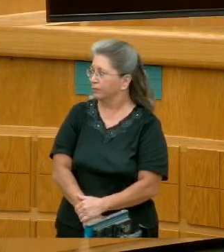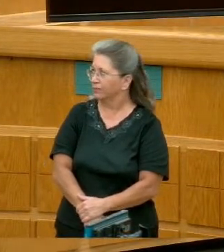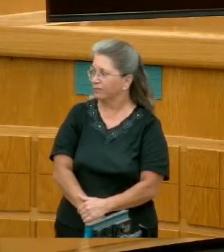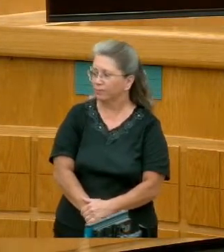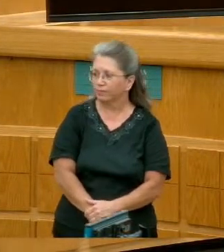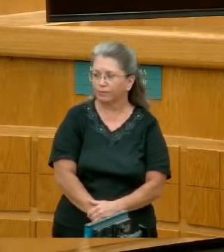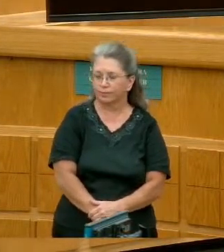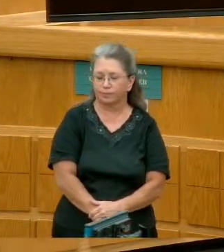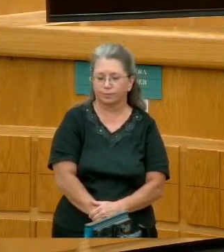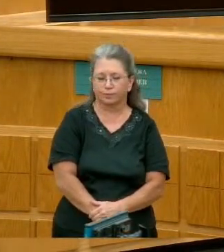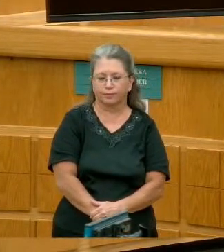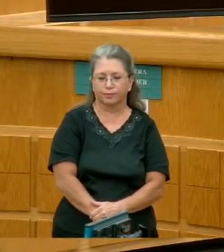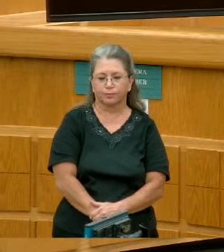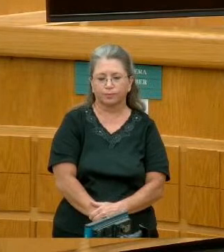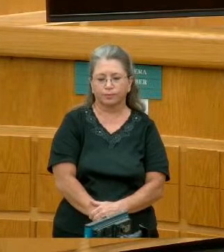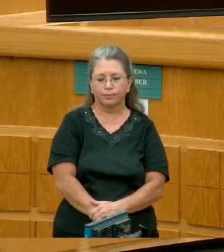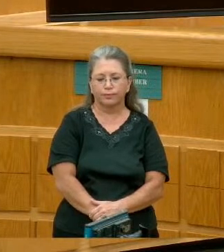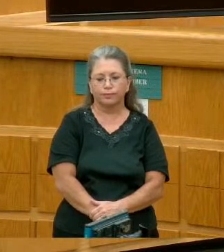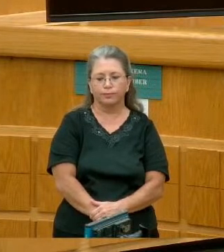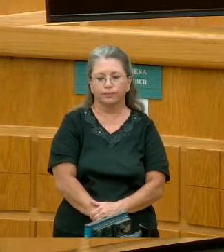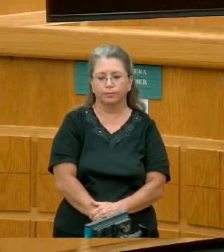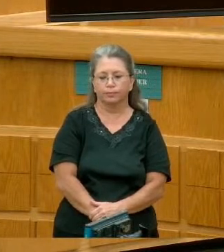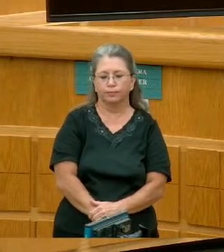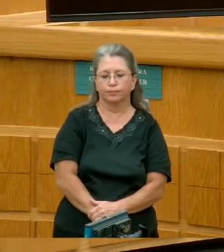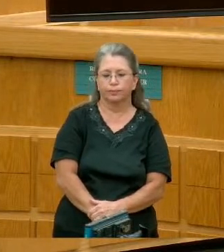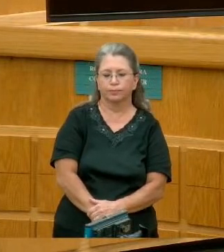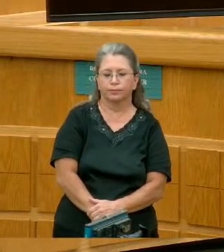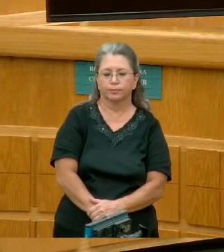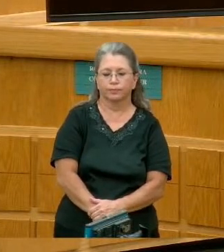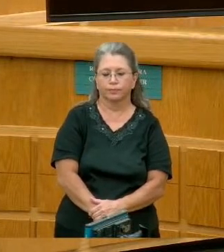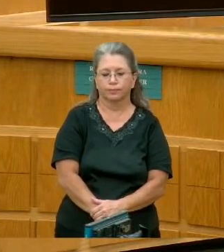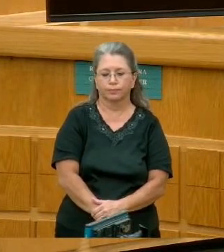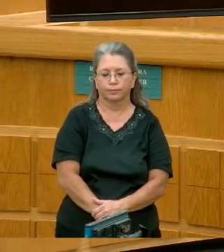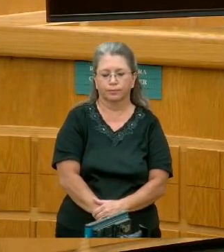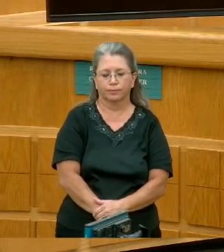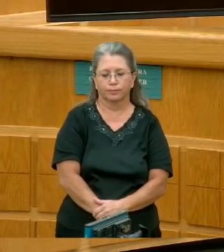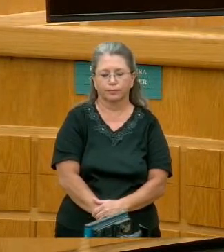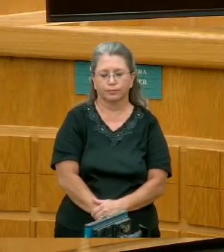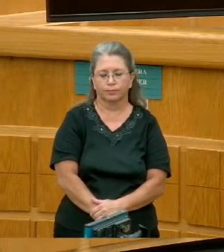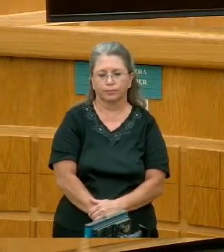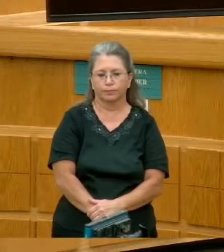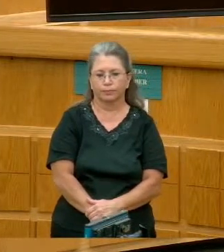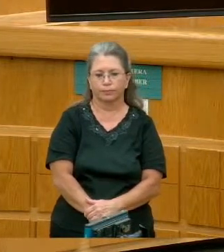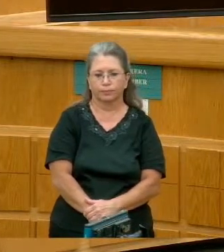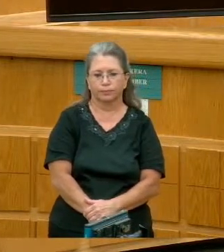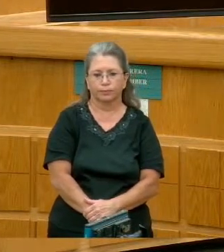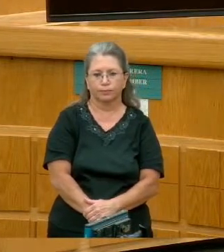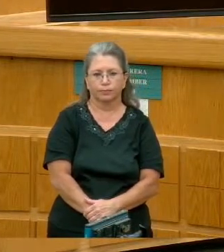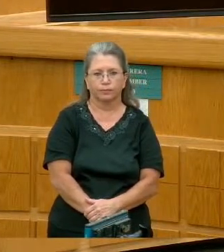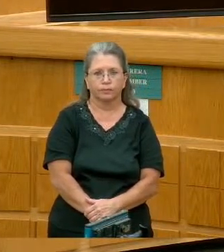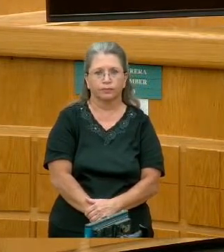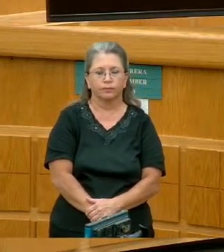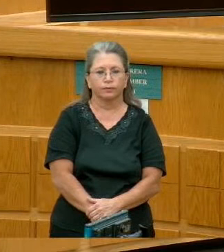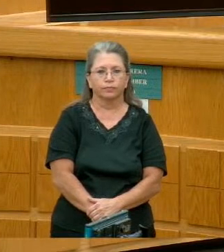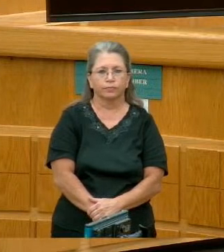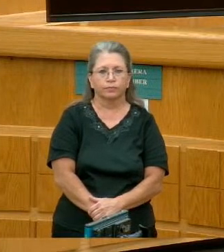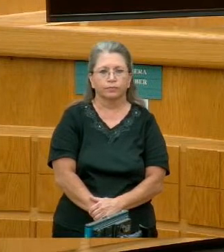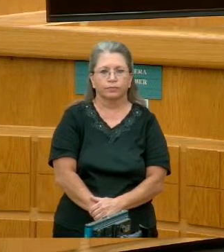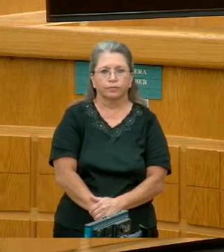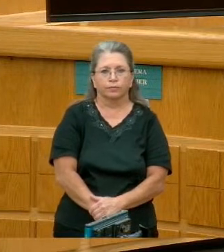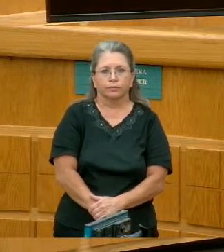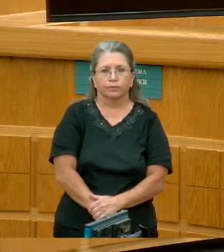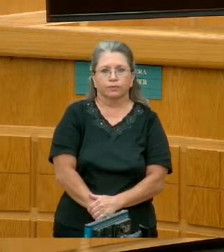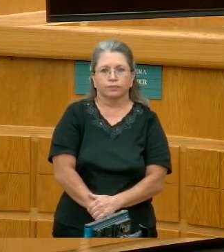están hospitalizadas, 5,803 casos continúan activos. En promedio, diario por el coronavirus, en